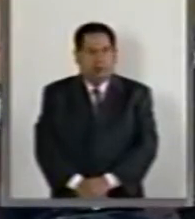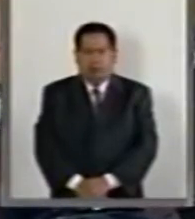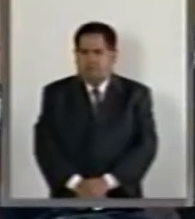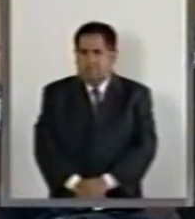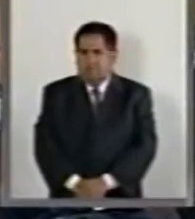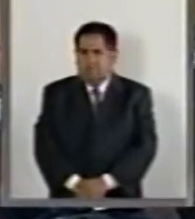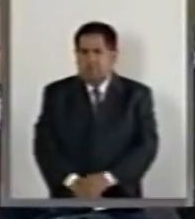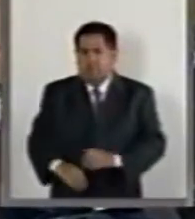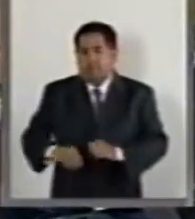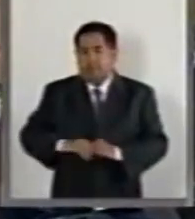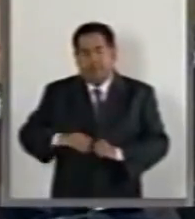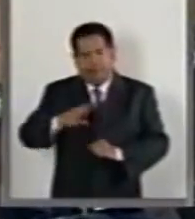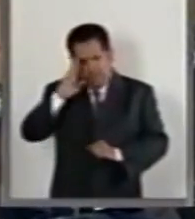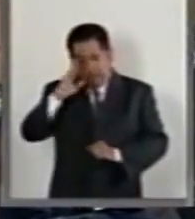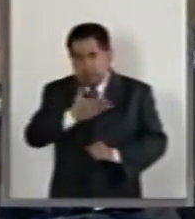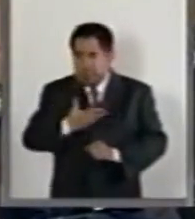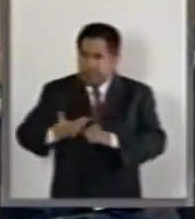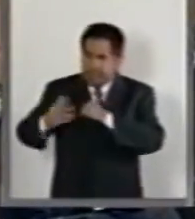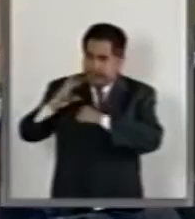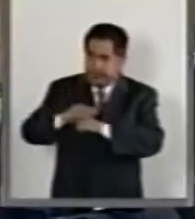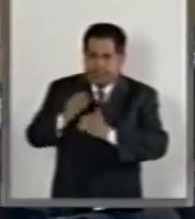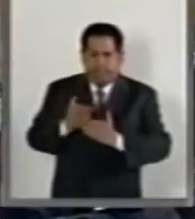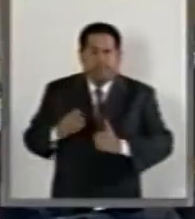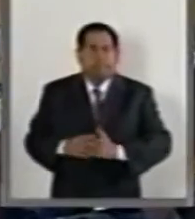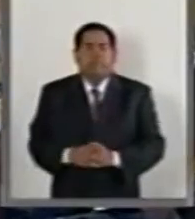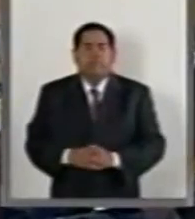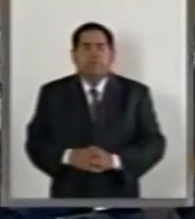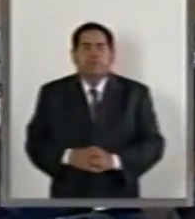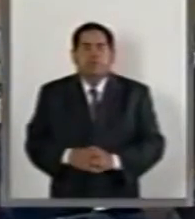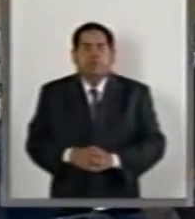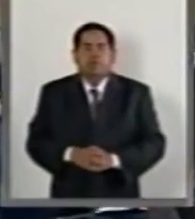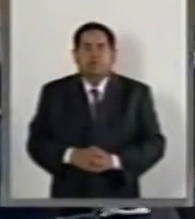Con su venia, presidente. Es un